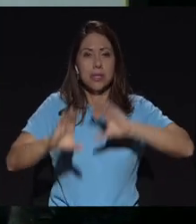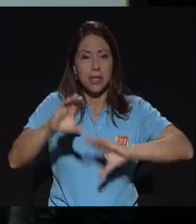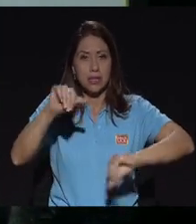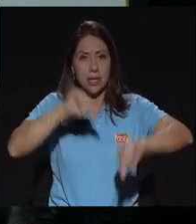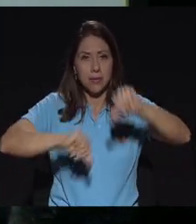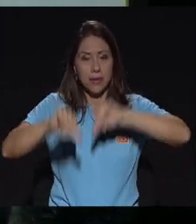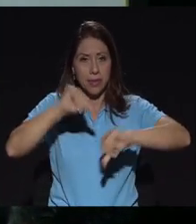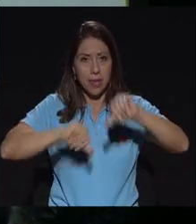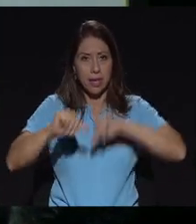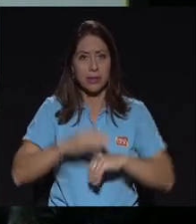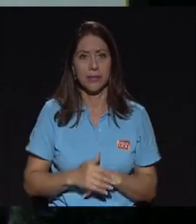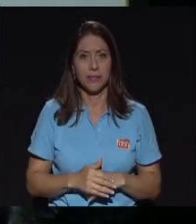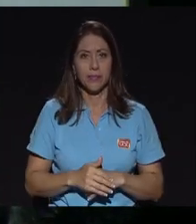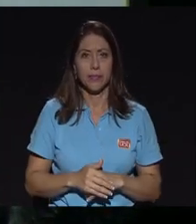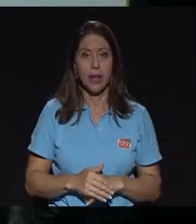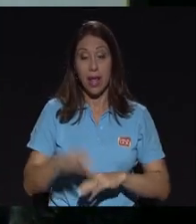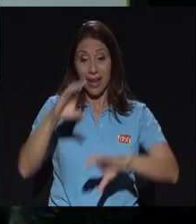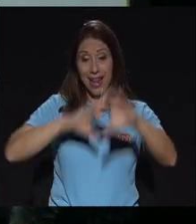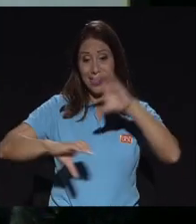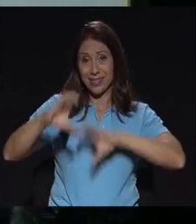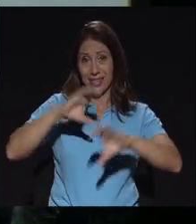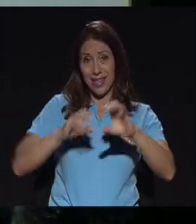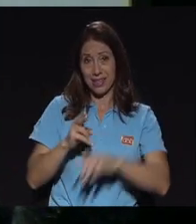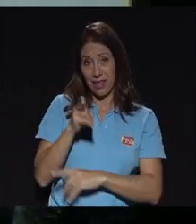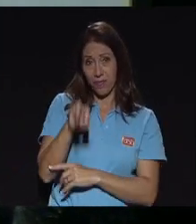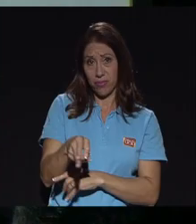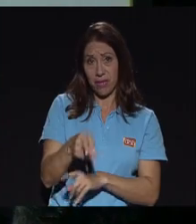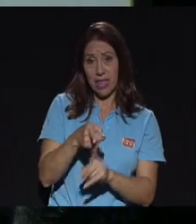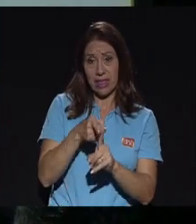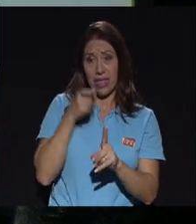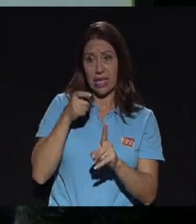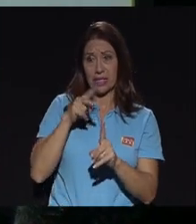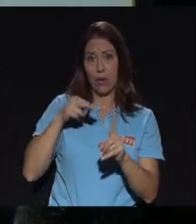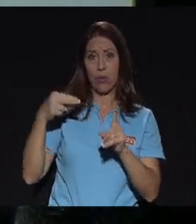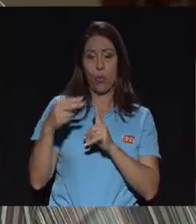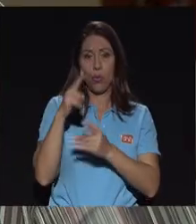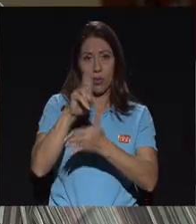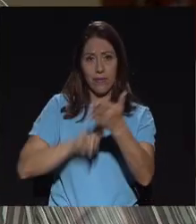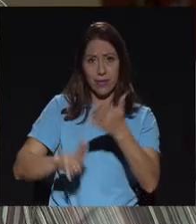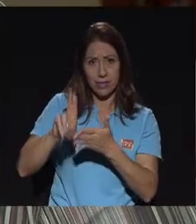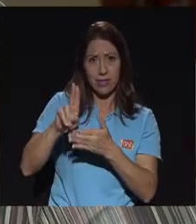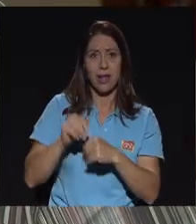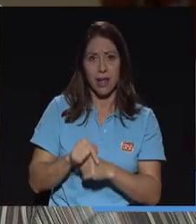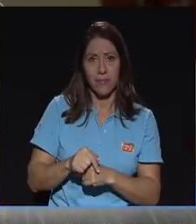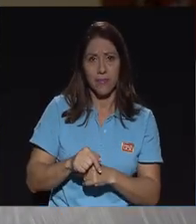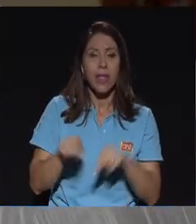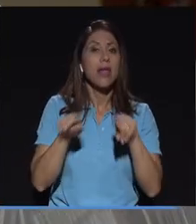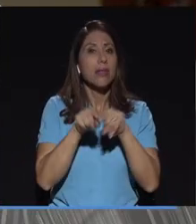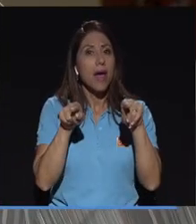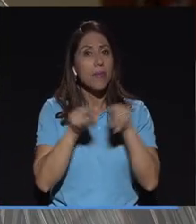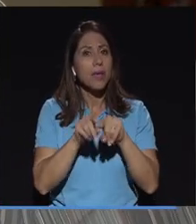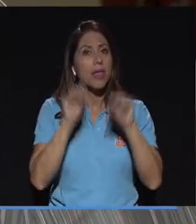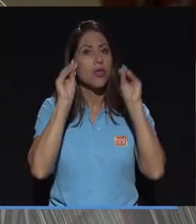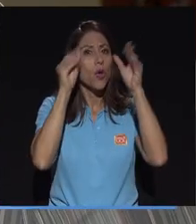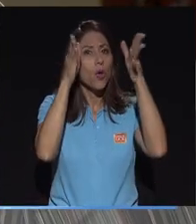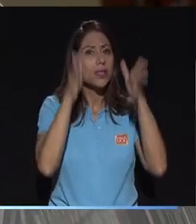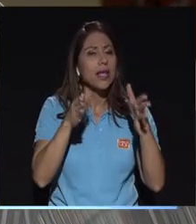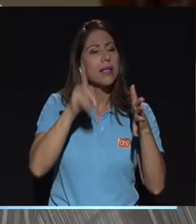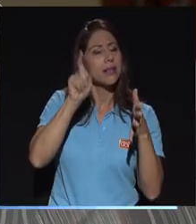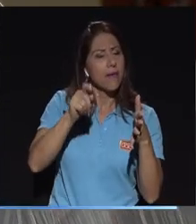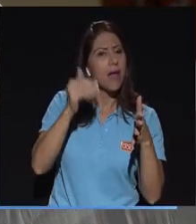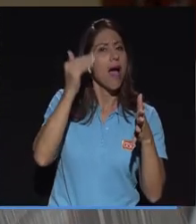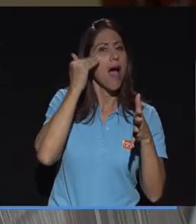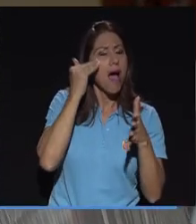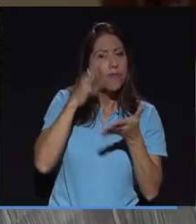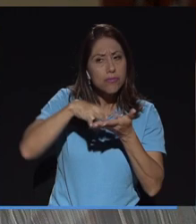Experimentales. La ciencia como tal, desde la concepción universitaria, la docencia debe también de estar de la mano